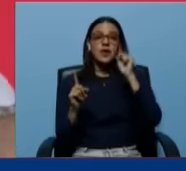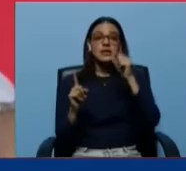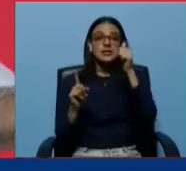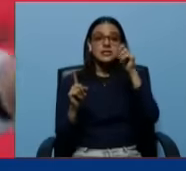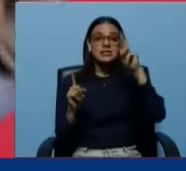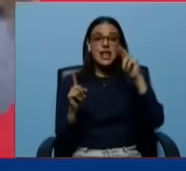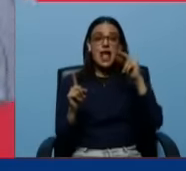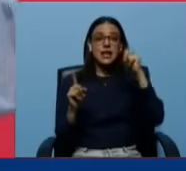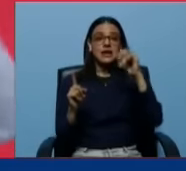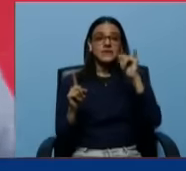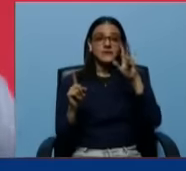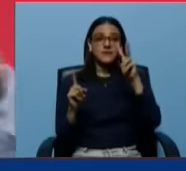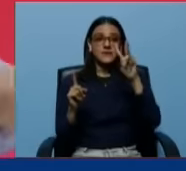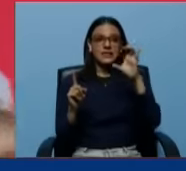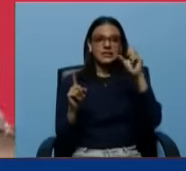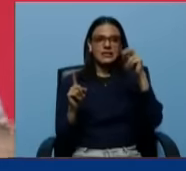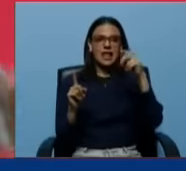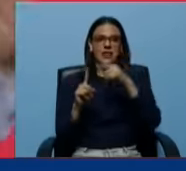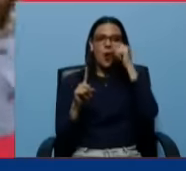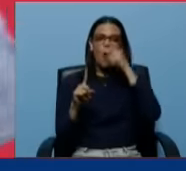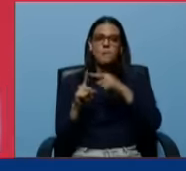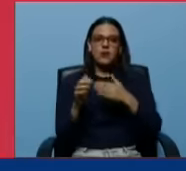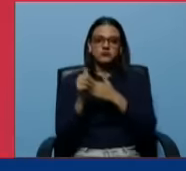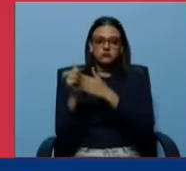Granadinas. Adelante, compañero.